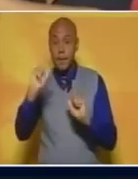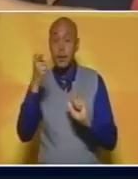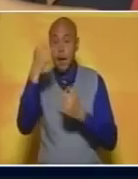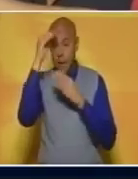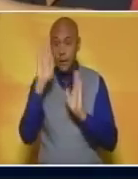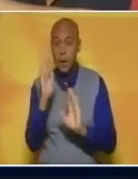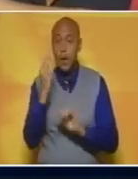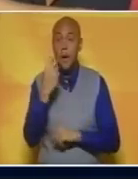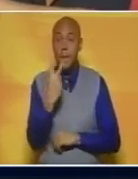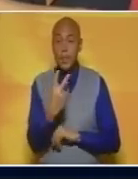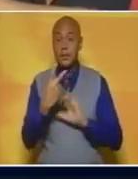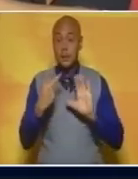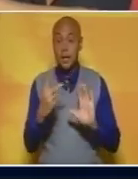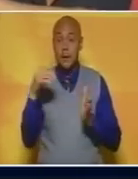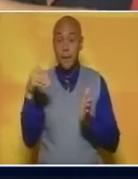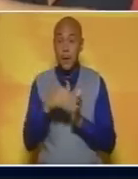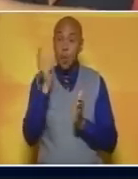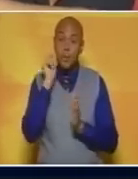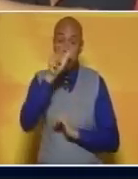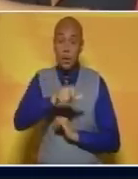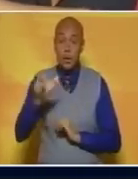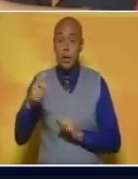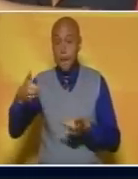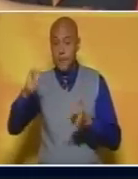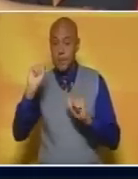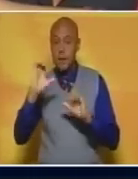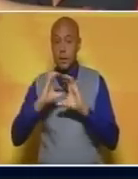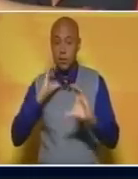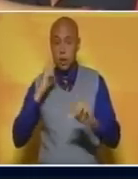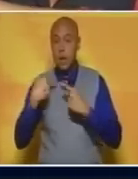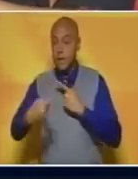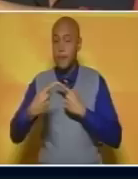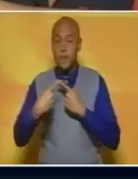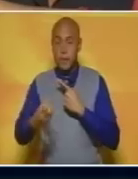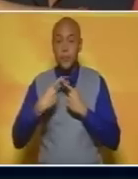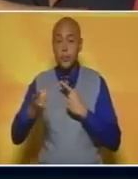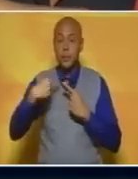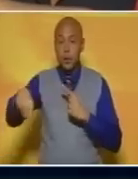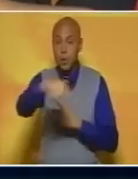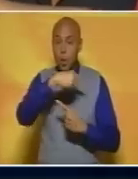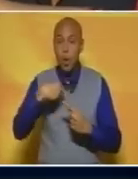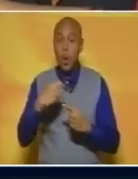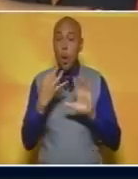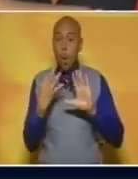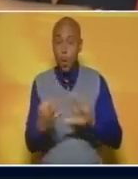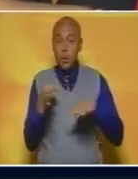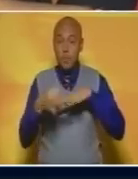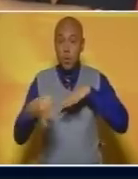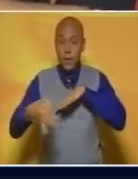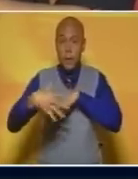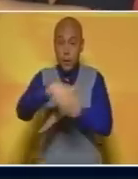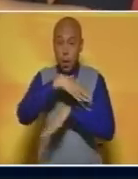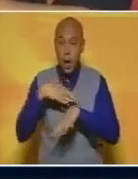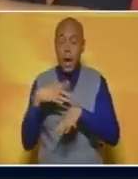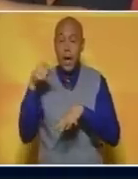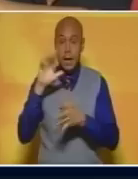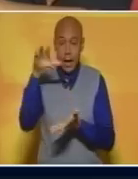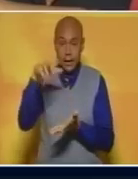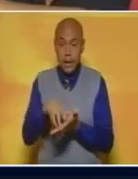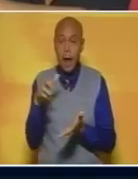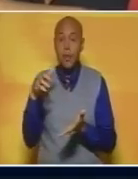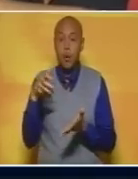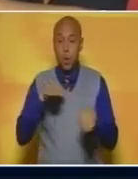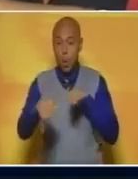de 27.000 usuarios diarios en las diferentes rutas en 8 municipios de este maravilloso